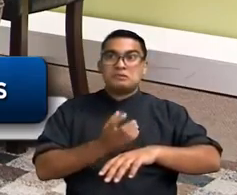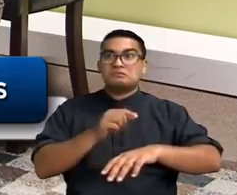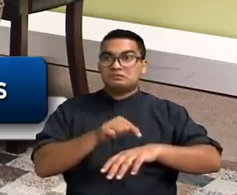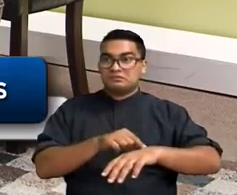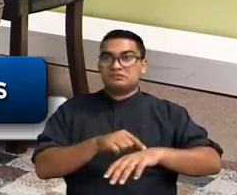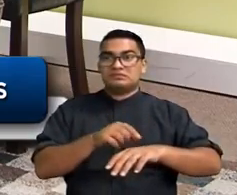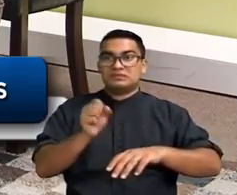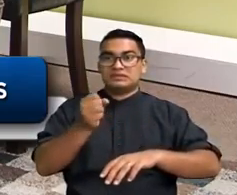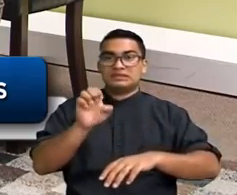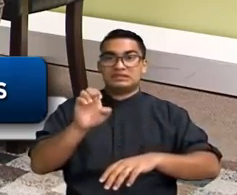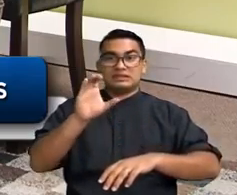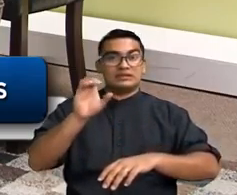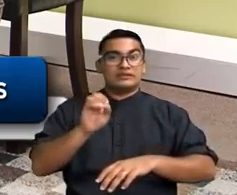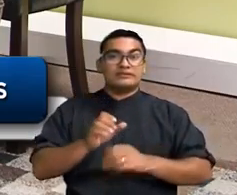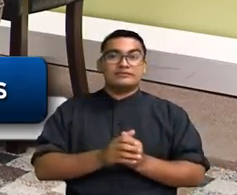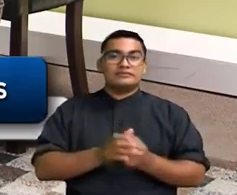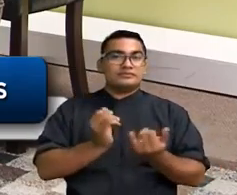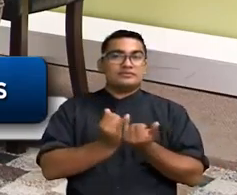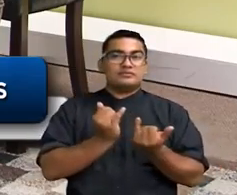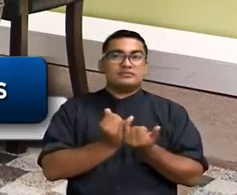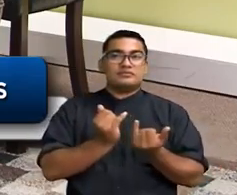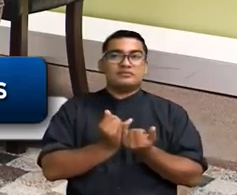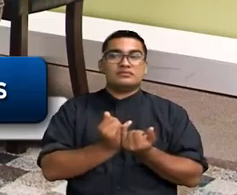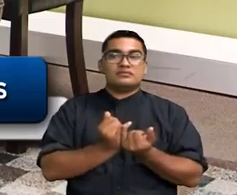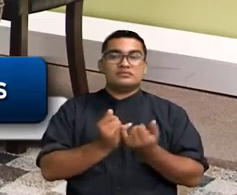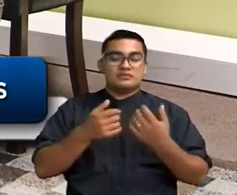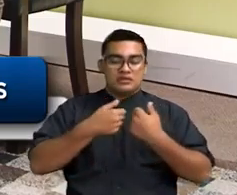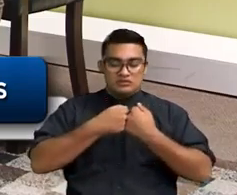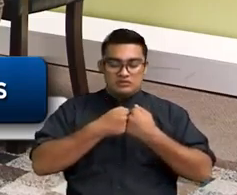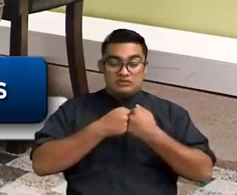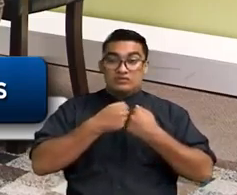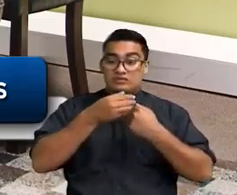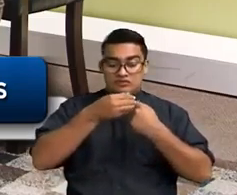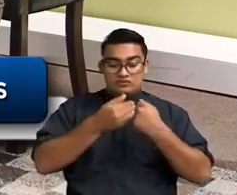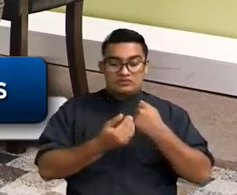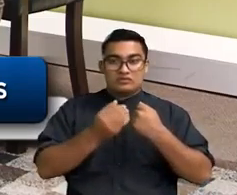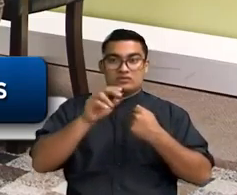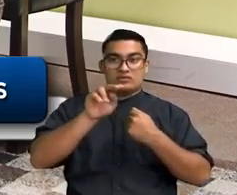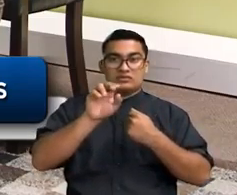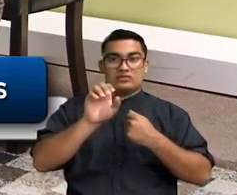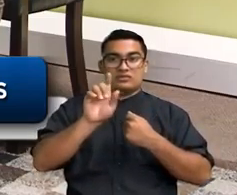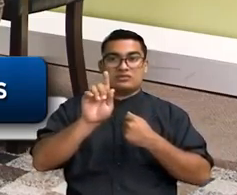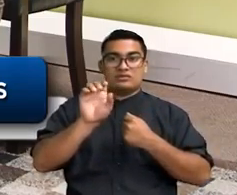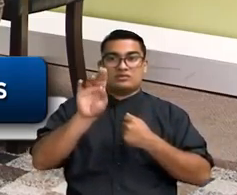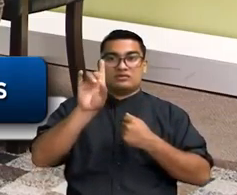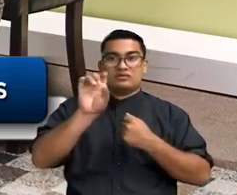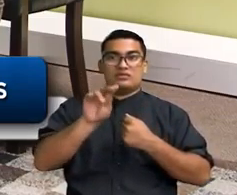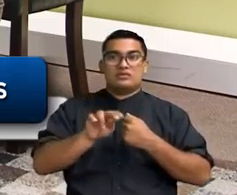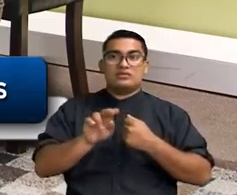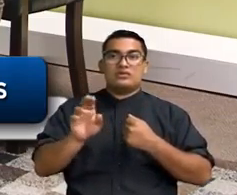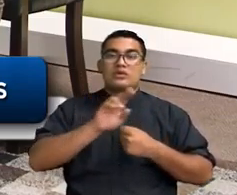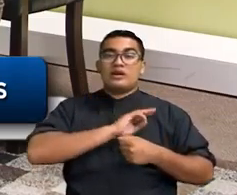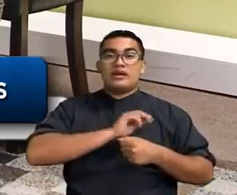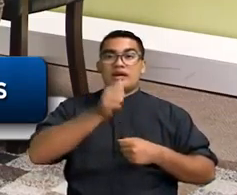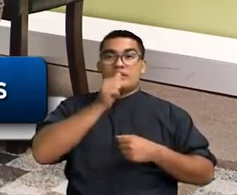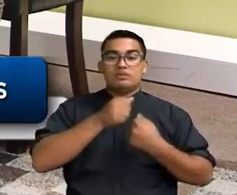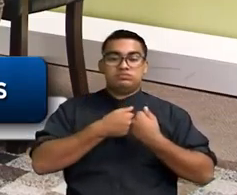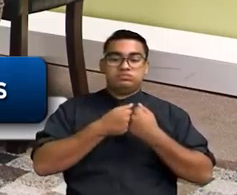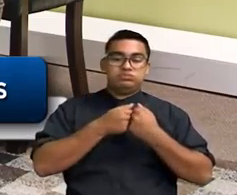Entonces, igual pasa en la piel, igual pasa en el tendón. Un tendón malnutrido no se da